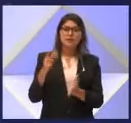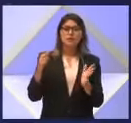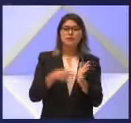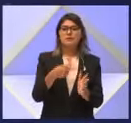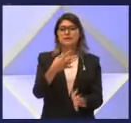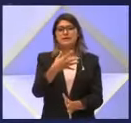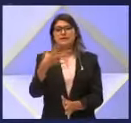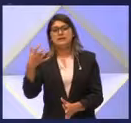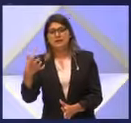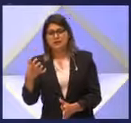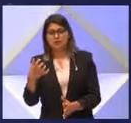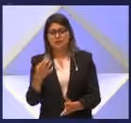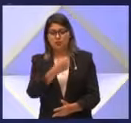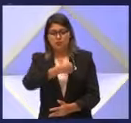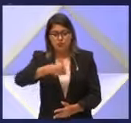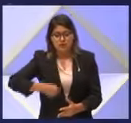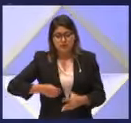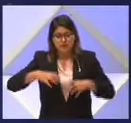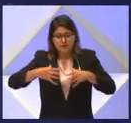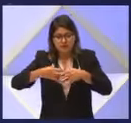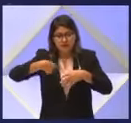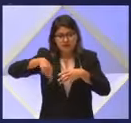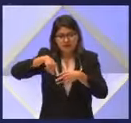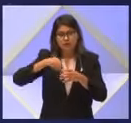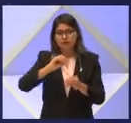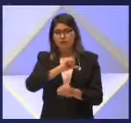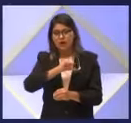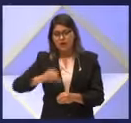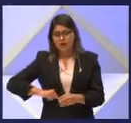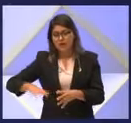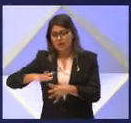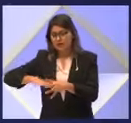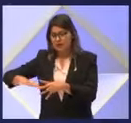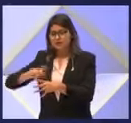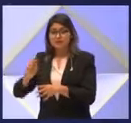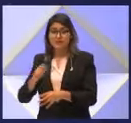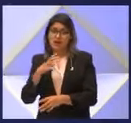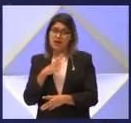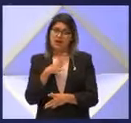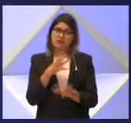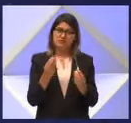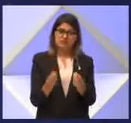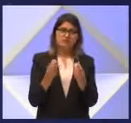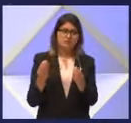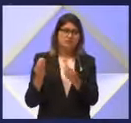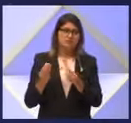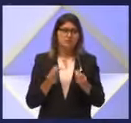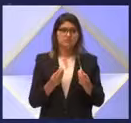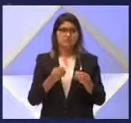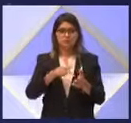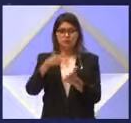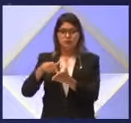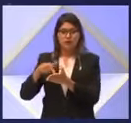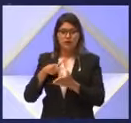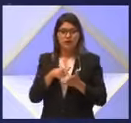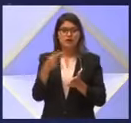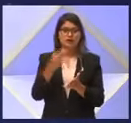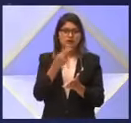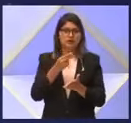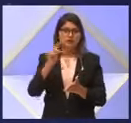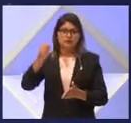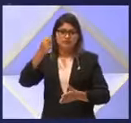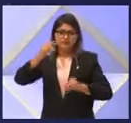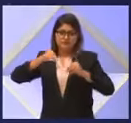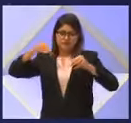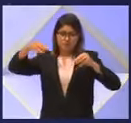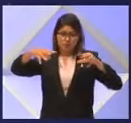esto nos da una idea del tamaño del país al que tenemos que darle cobertura hay el proyecto de darle cobertura